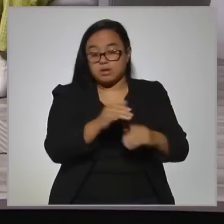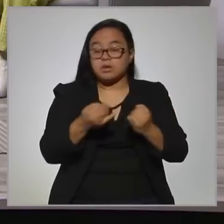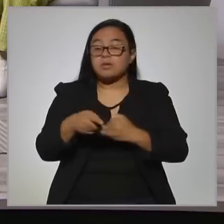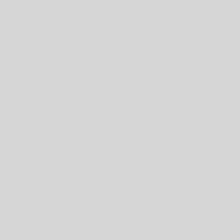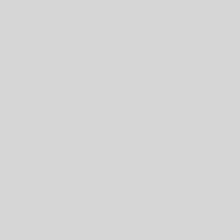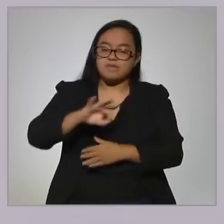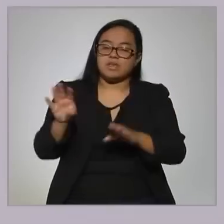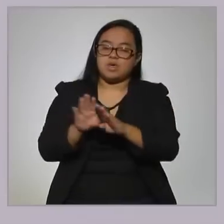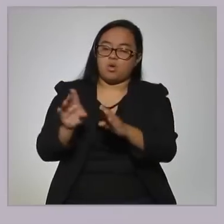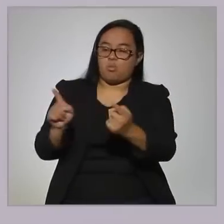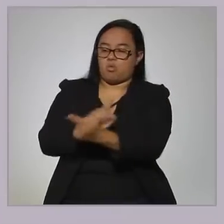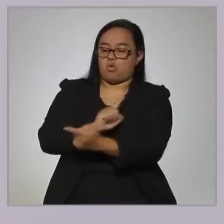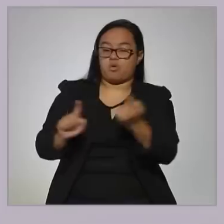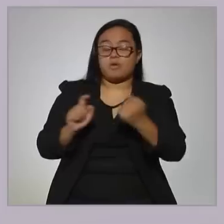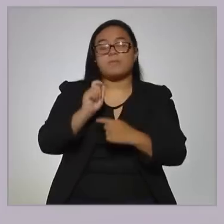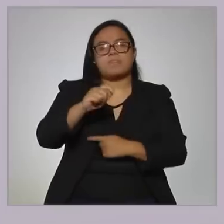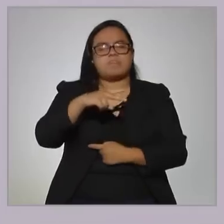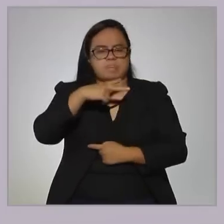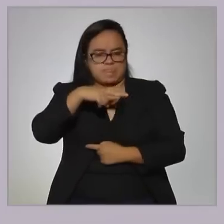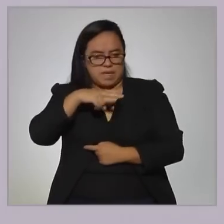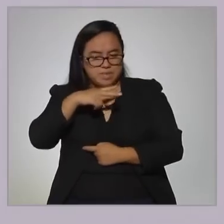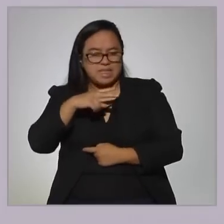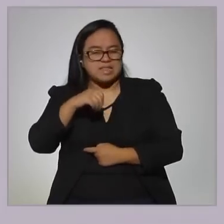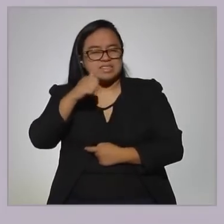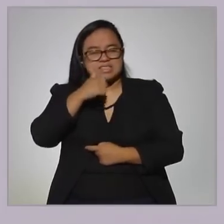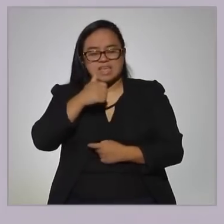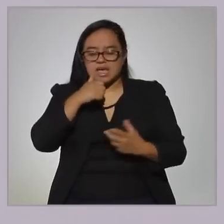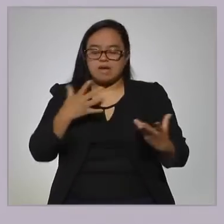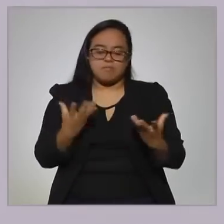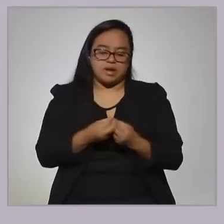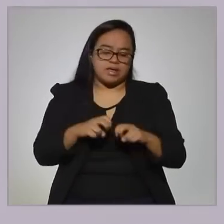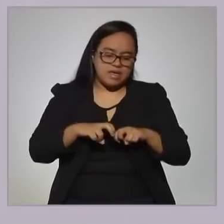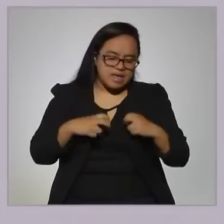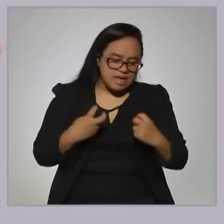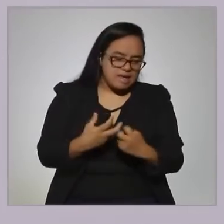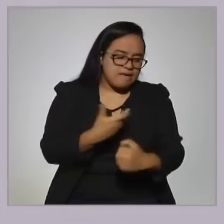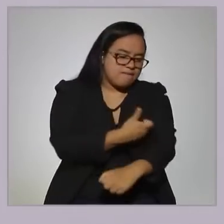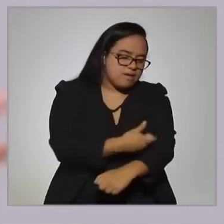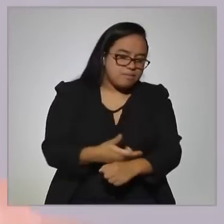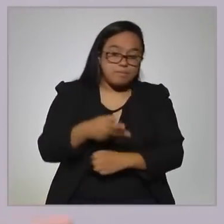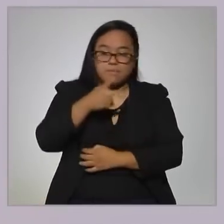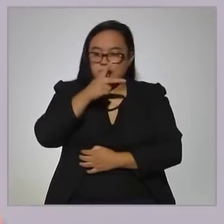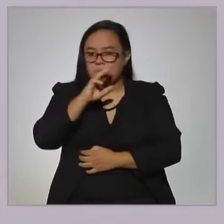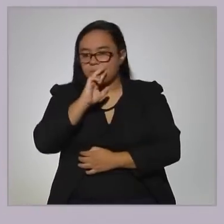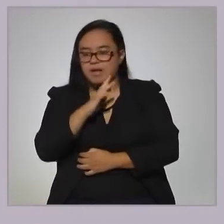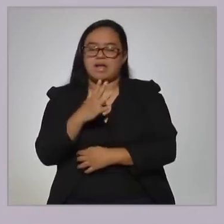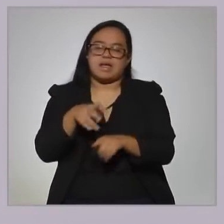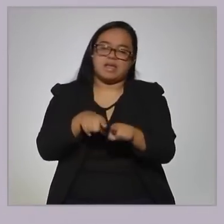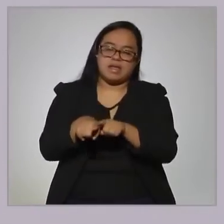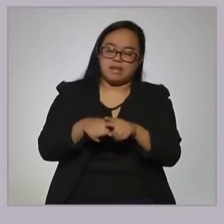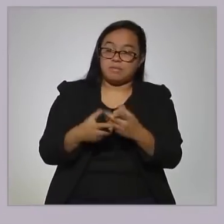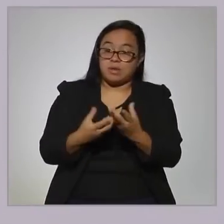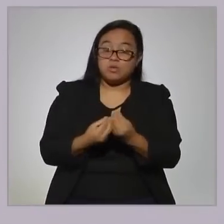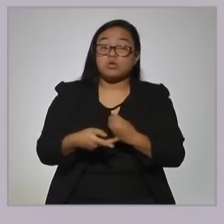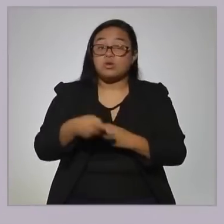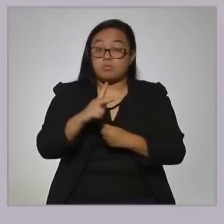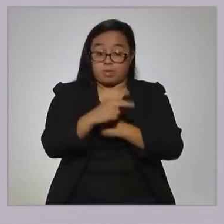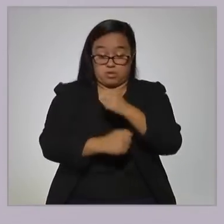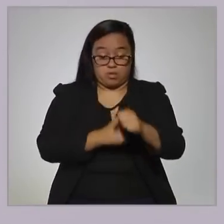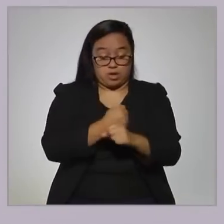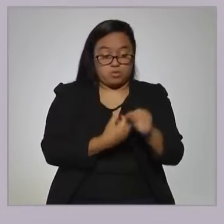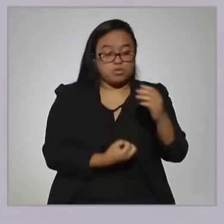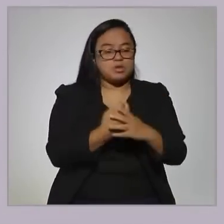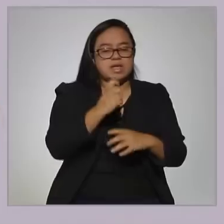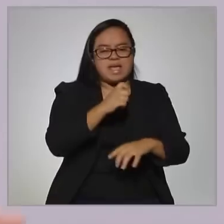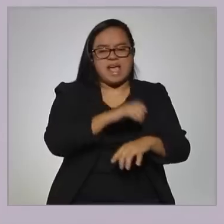la fiesta. Navidad, pues creo que es más como para la familia y estar con tus padres, tus hermanos y demás, pero Año Nuevo es para convivir con